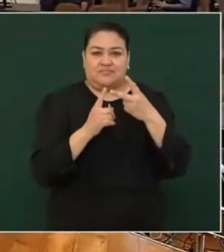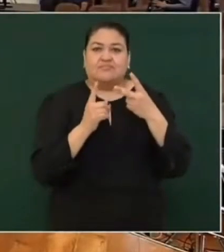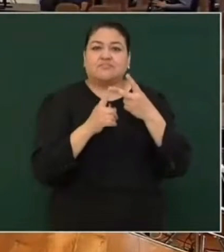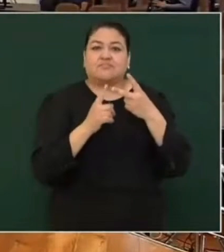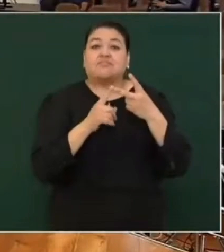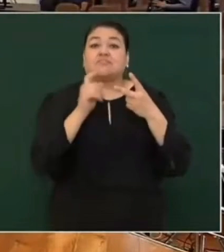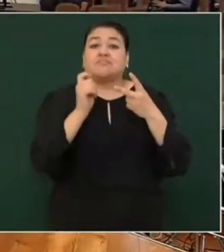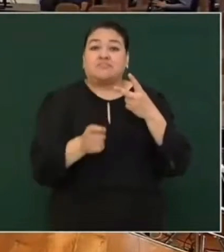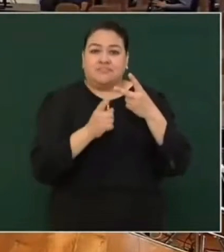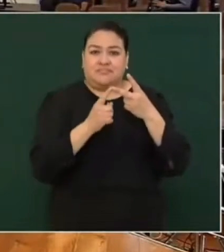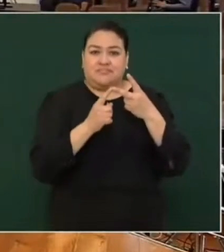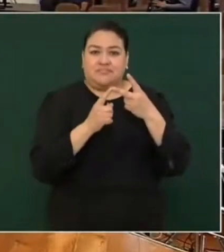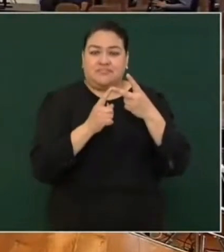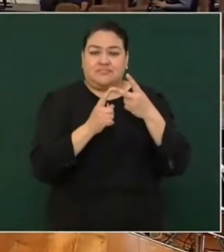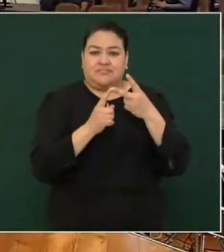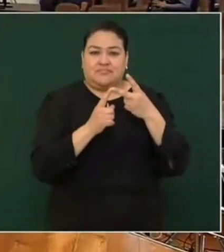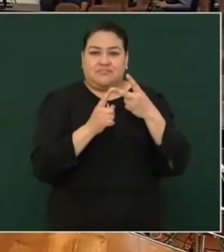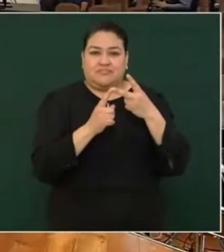¿qué es lo que